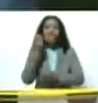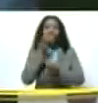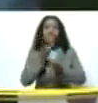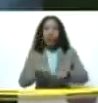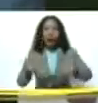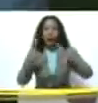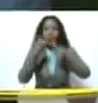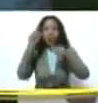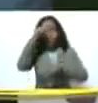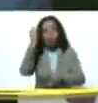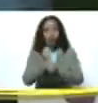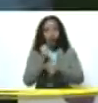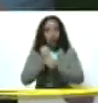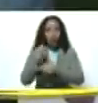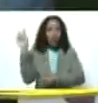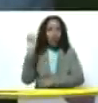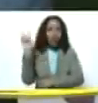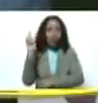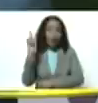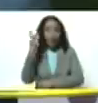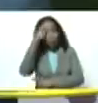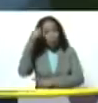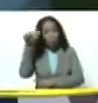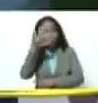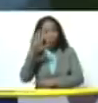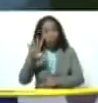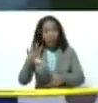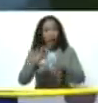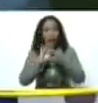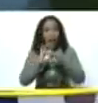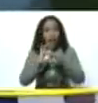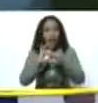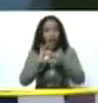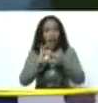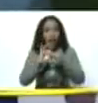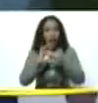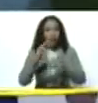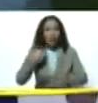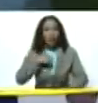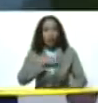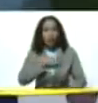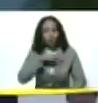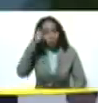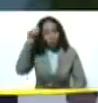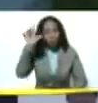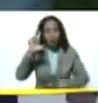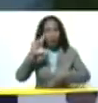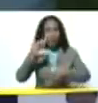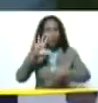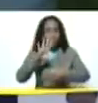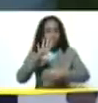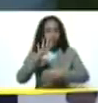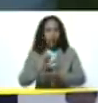Venezuela, de los pueblos de la Alianza Bolivariana para los Pueblos de Nuestra América. Y sabemos que su voz